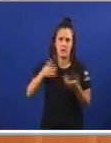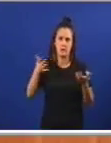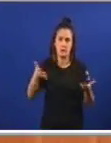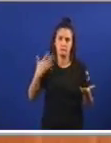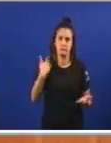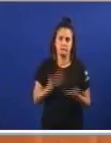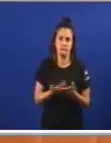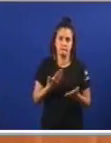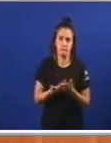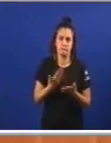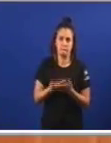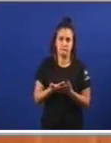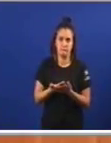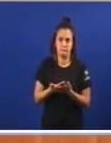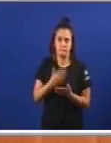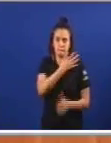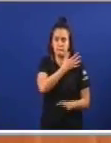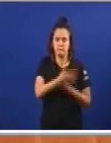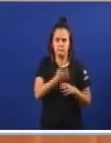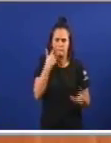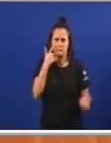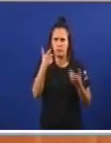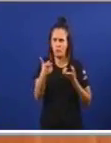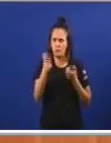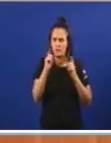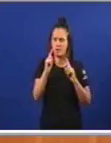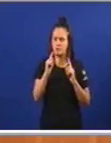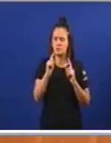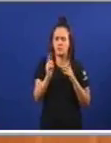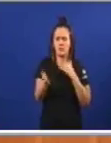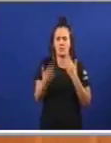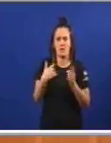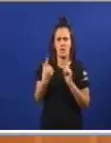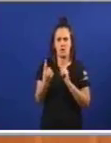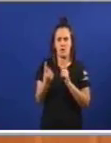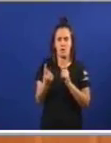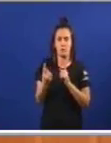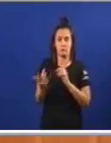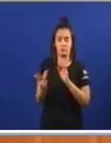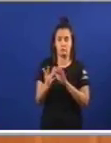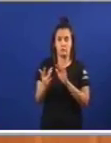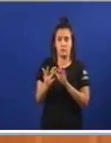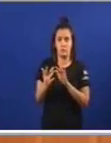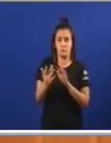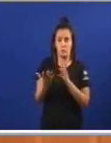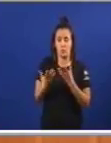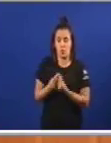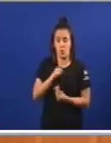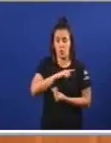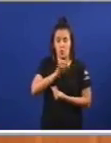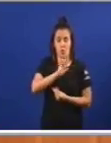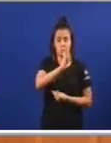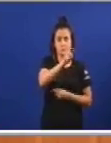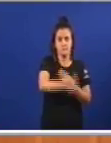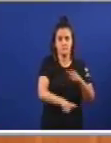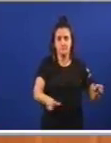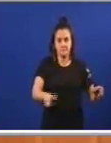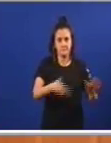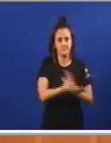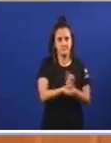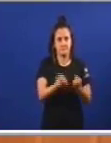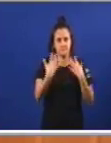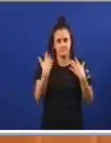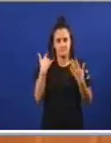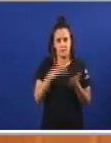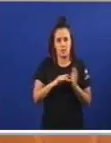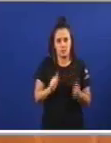evidenciado, ademais, ou que eles notan cando sempre que falan con nós e intento que con calquera outra persoa, dende o inicio da